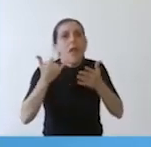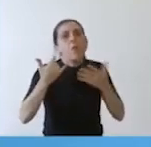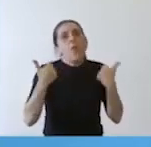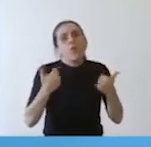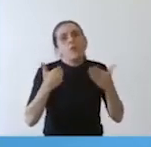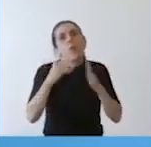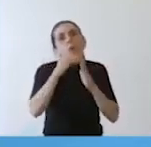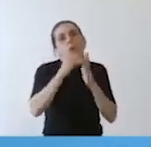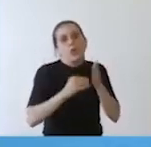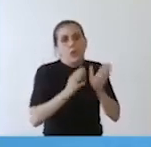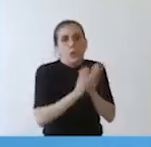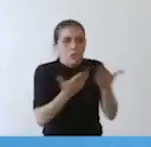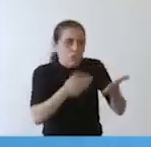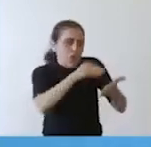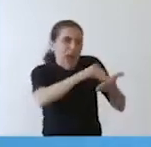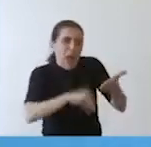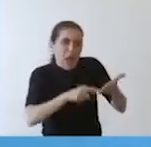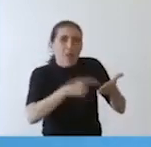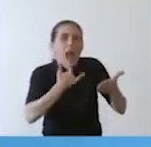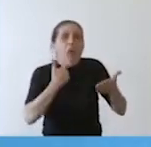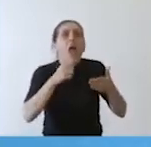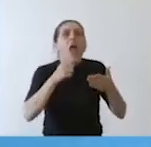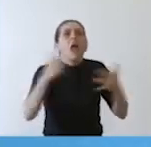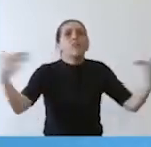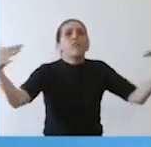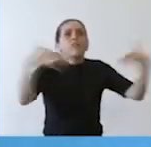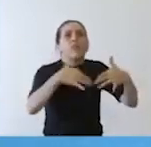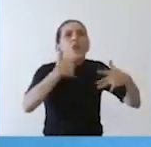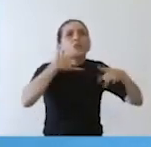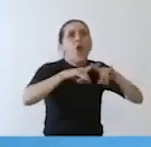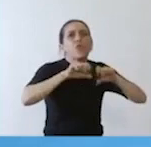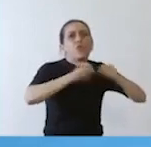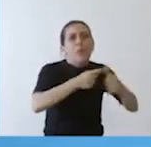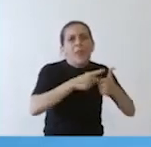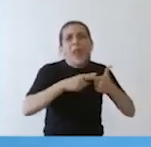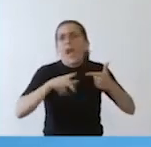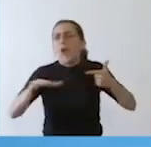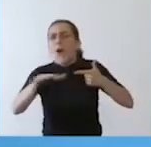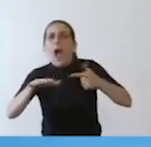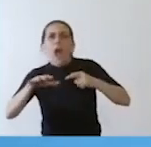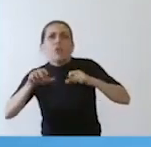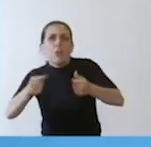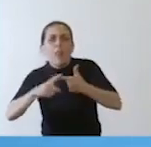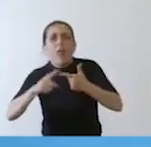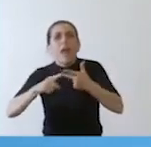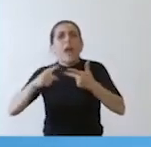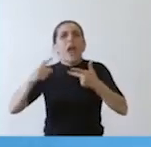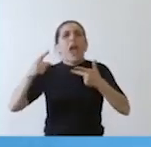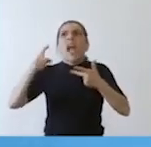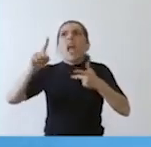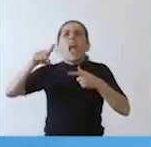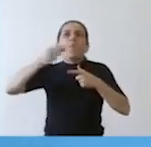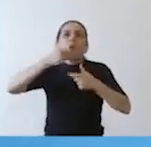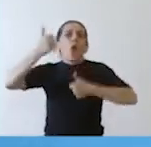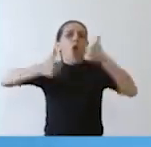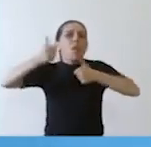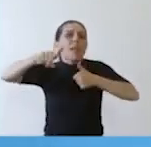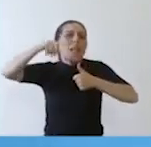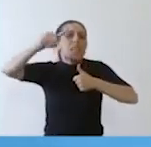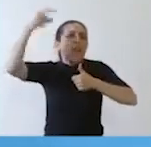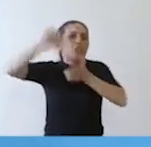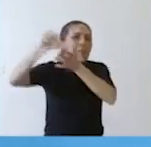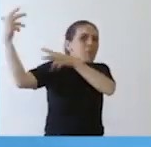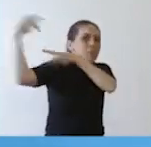está suspender eventos masivos, suspender eventos locales, suspender reuniones internacionales y trabajar en